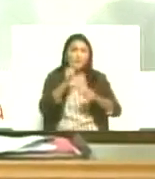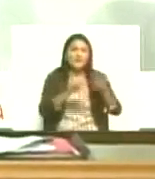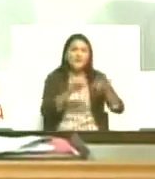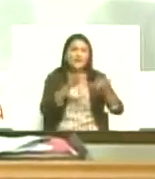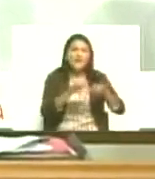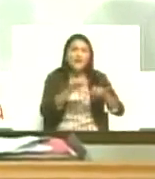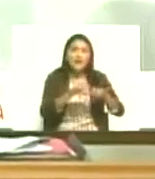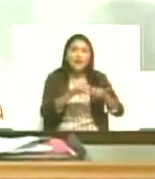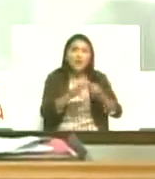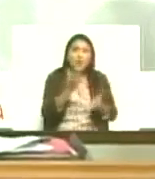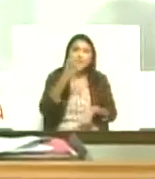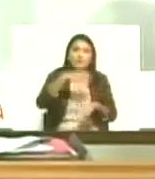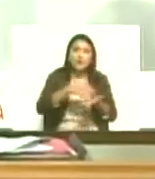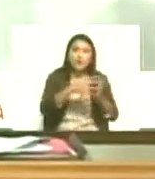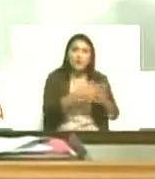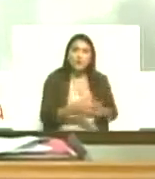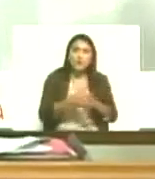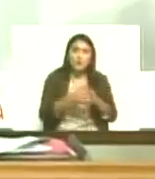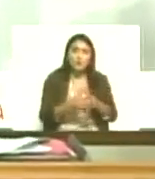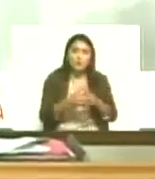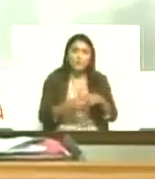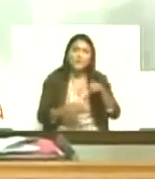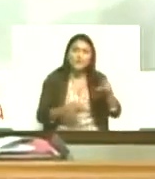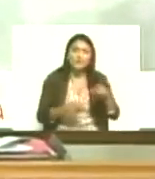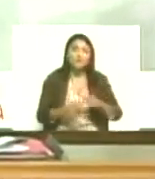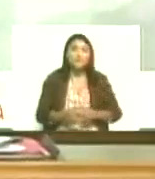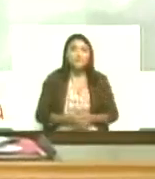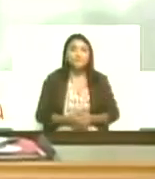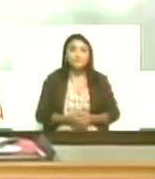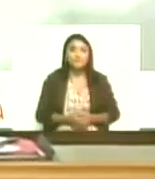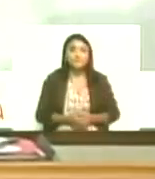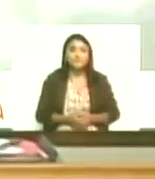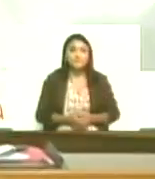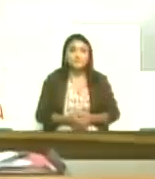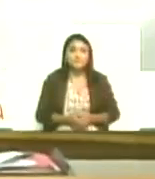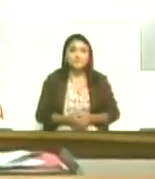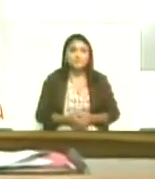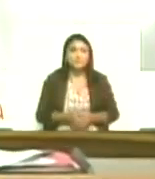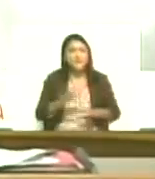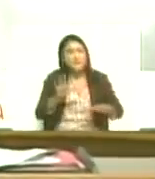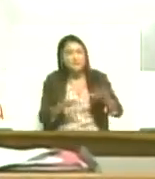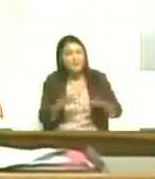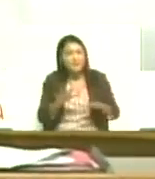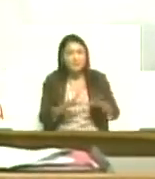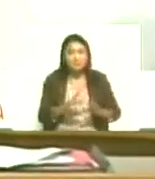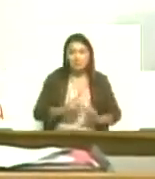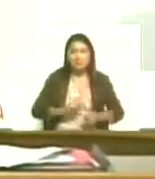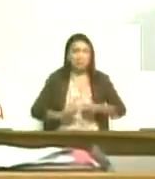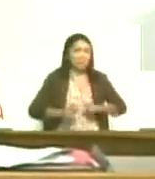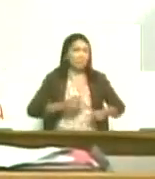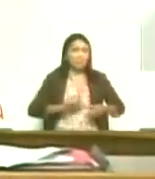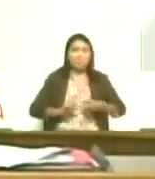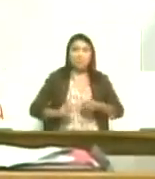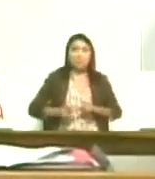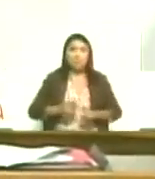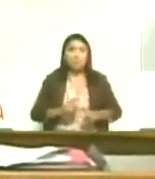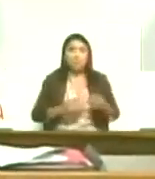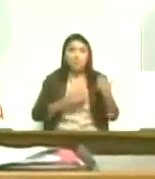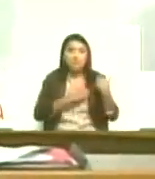Estado de los Estados Unidos de América, es decir, como una especie de gendarme, así se ve, arroga él la